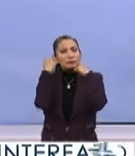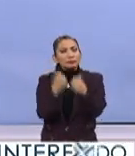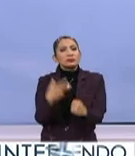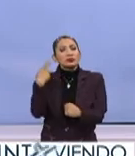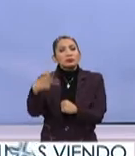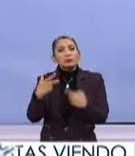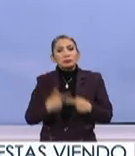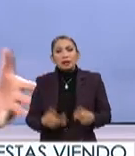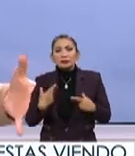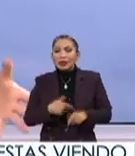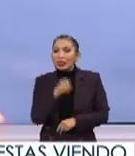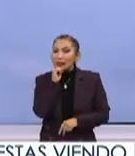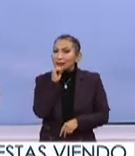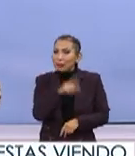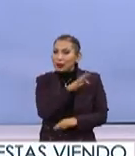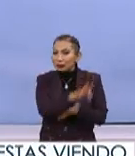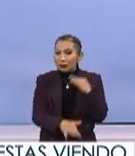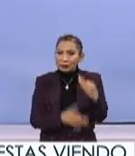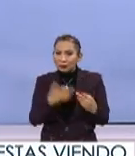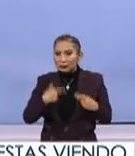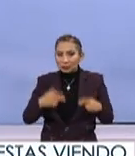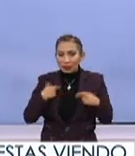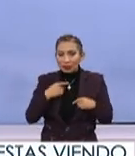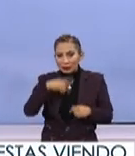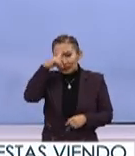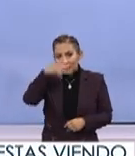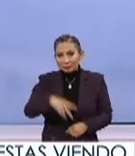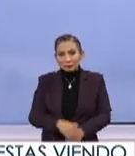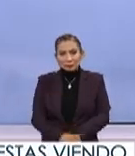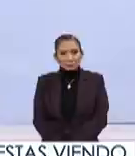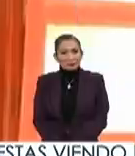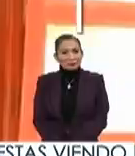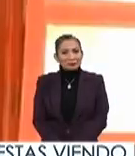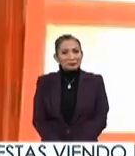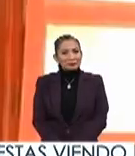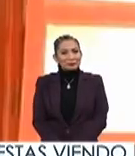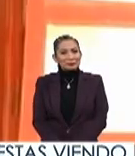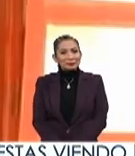su persona y también a toda la sociedad mexicana.